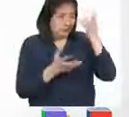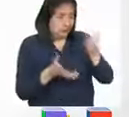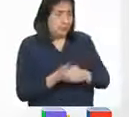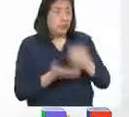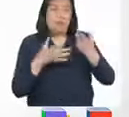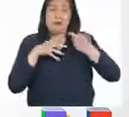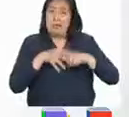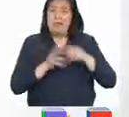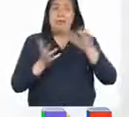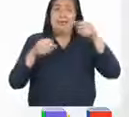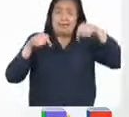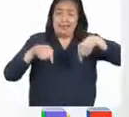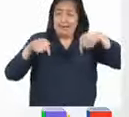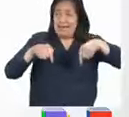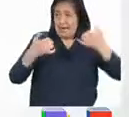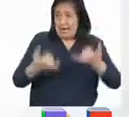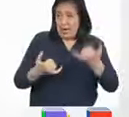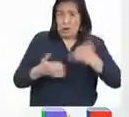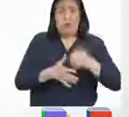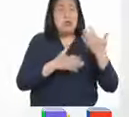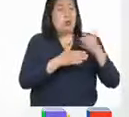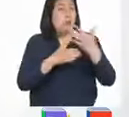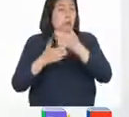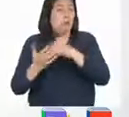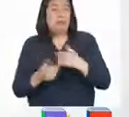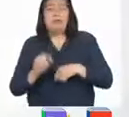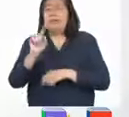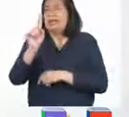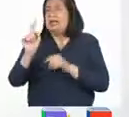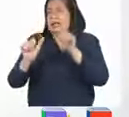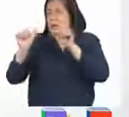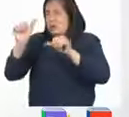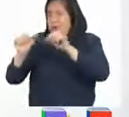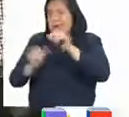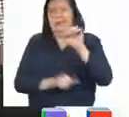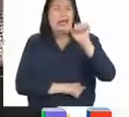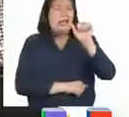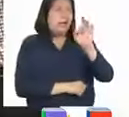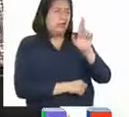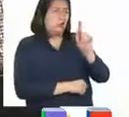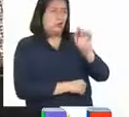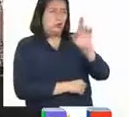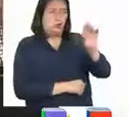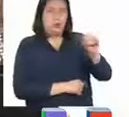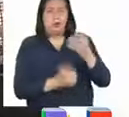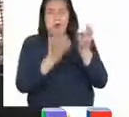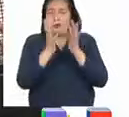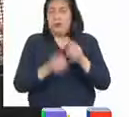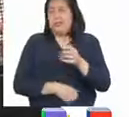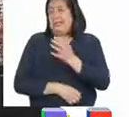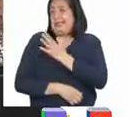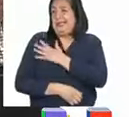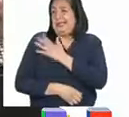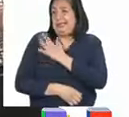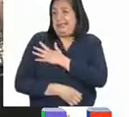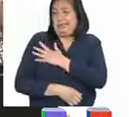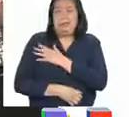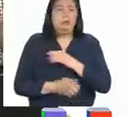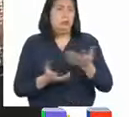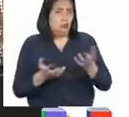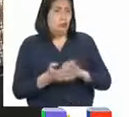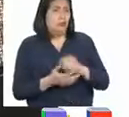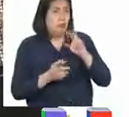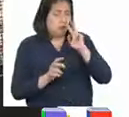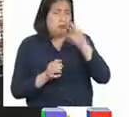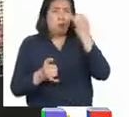ello, empezaremos este programa compartiendo las inquietudes de Arturo, estudiante de quinto grado que vio